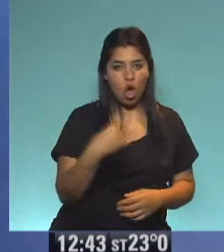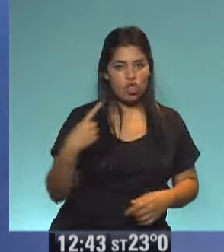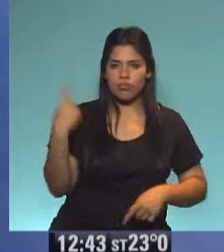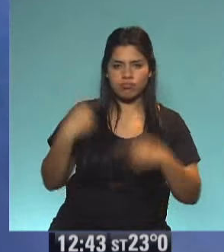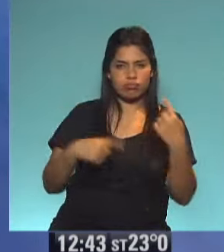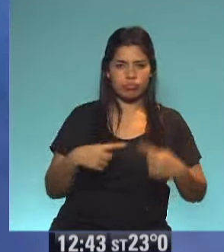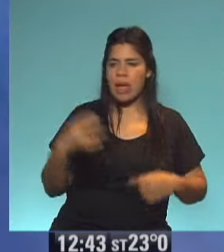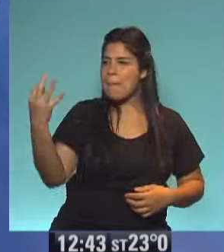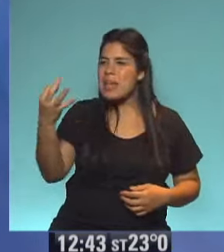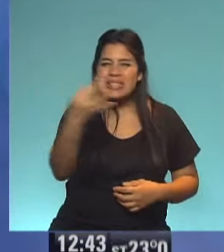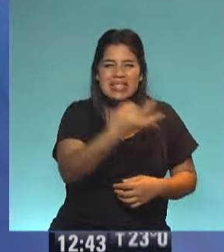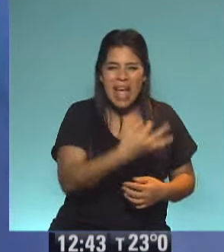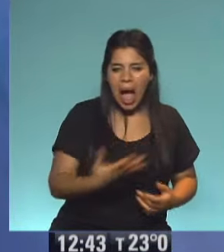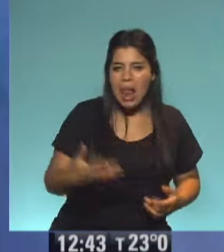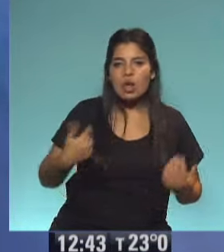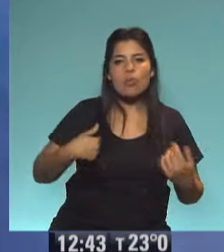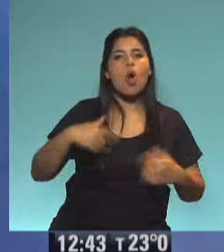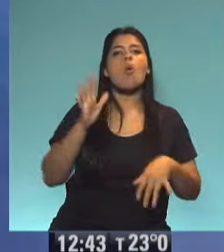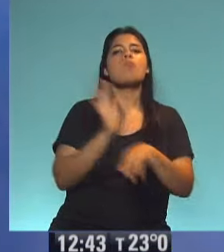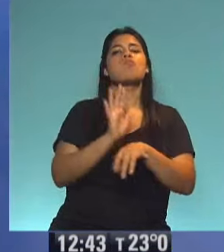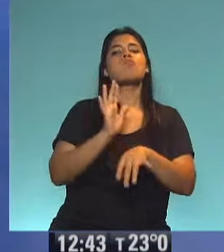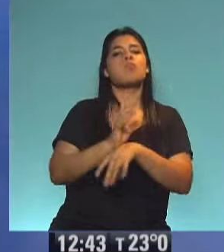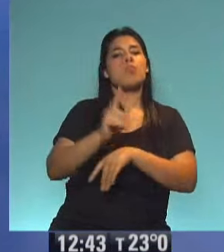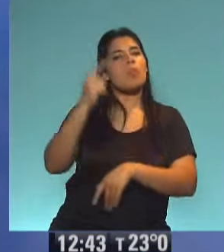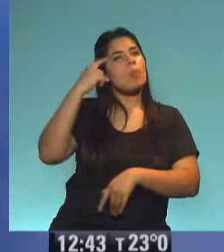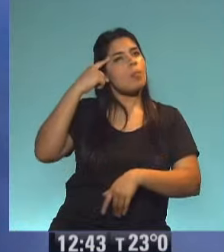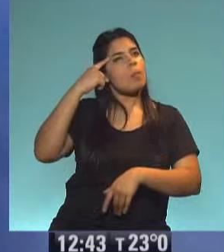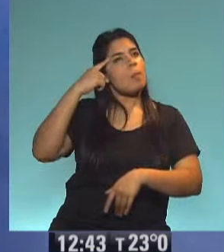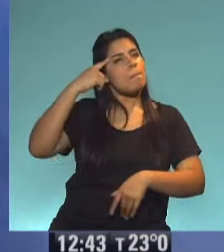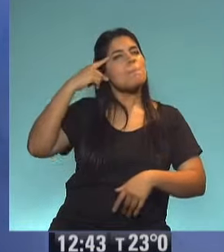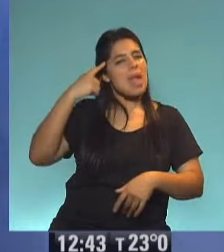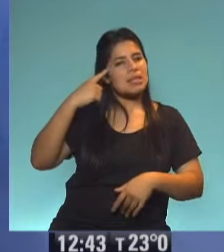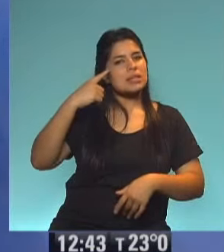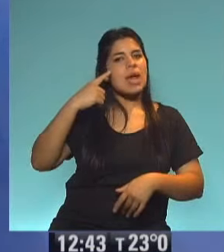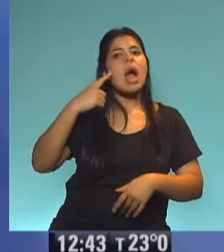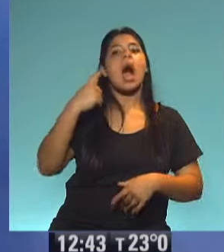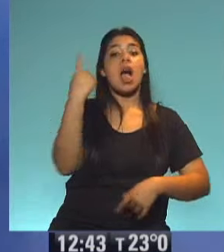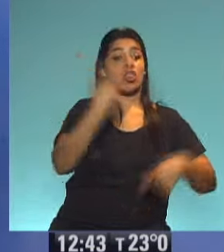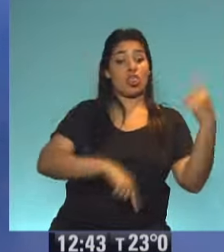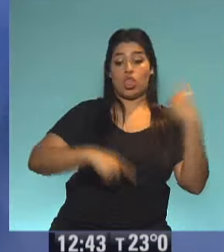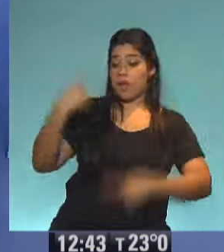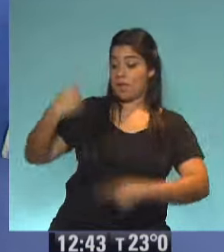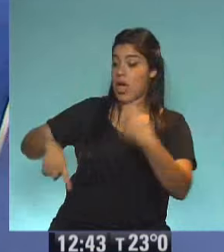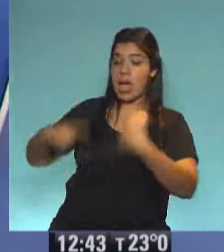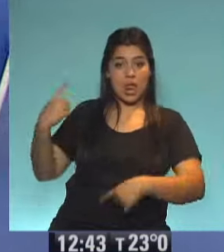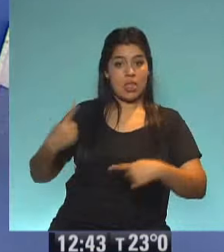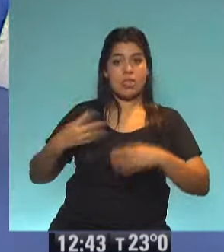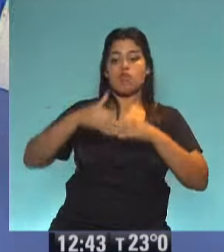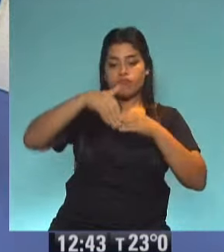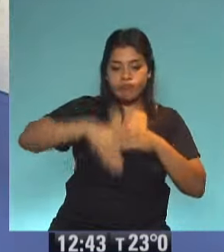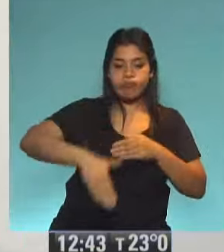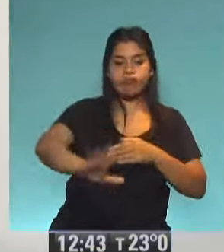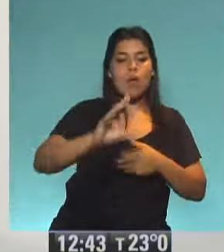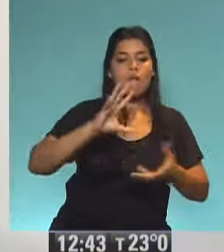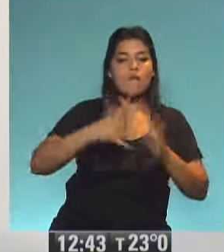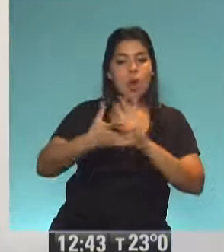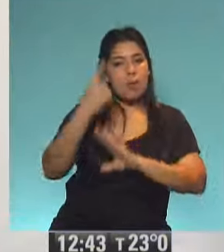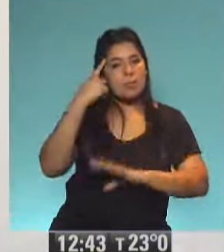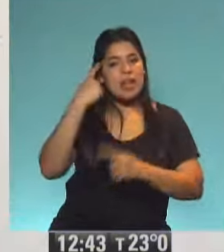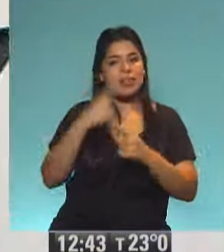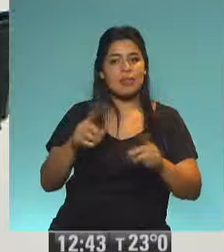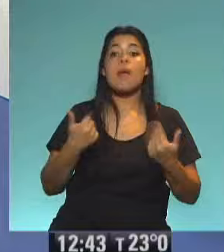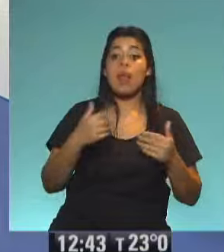Carolina, construir, ¿no? Desde la diversidad. Totalmente, totalmente. A ver, cada uno tiene gusta su aporte. Celeste, ¿te gusta este celeste? Sí, me encanta.